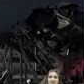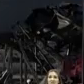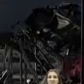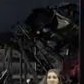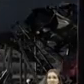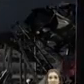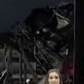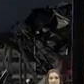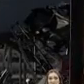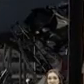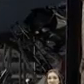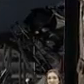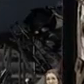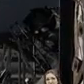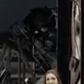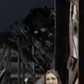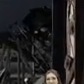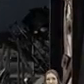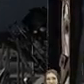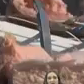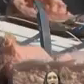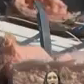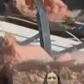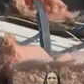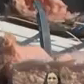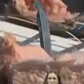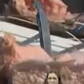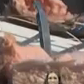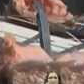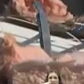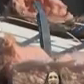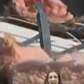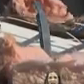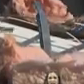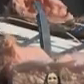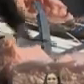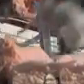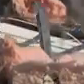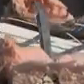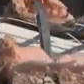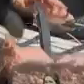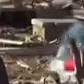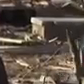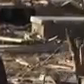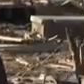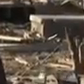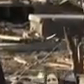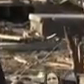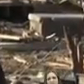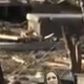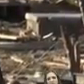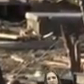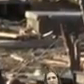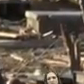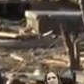de personas que, entre la que parece una zona de guerra, buscan sus pertenencias.